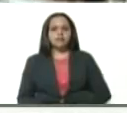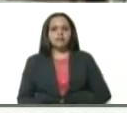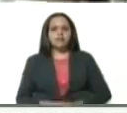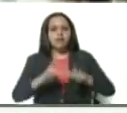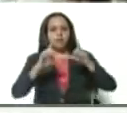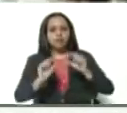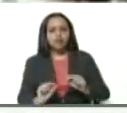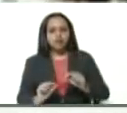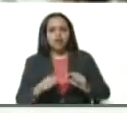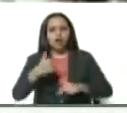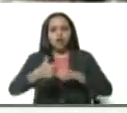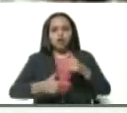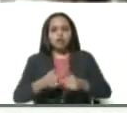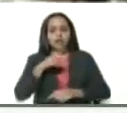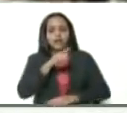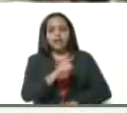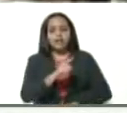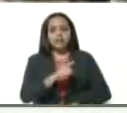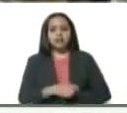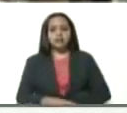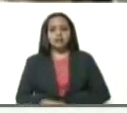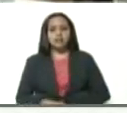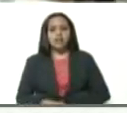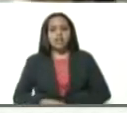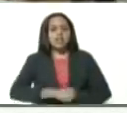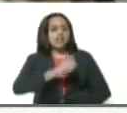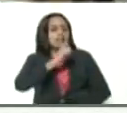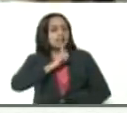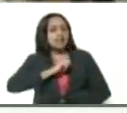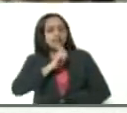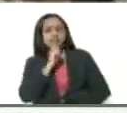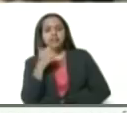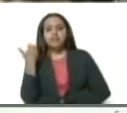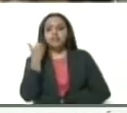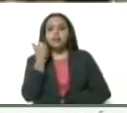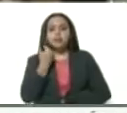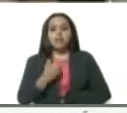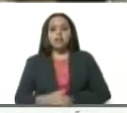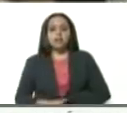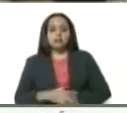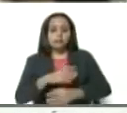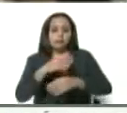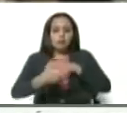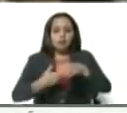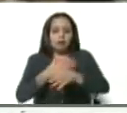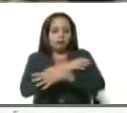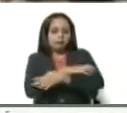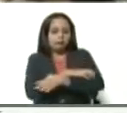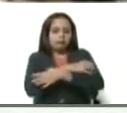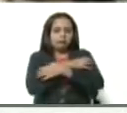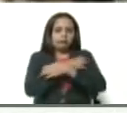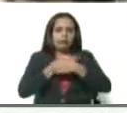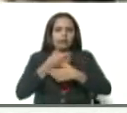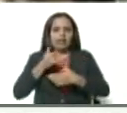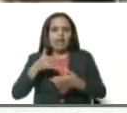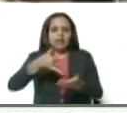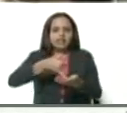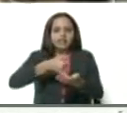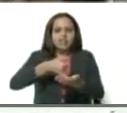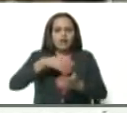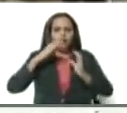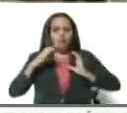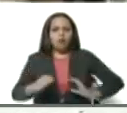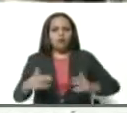disminuyen los efectos de esta catastrófica enfermedad neuromuscular que debilita los cuerpos del cuerpo del ser